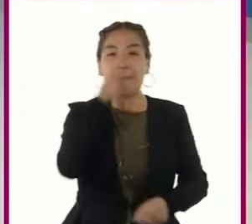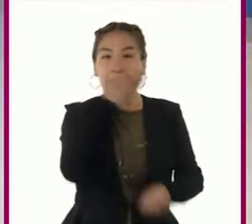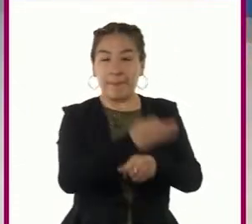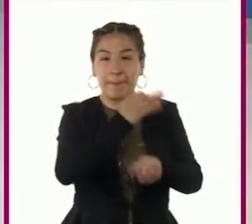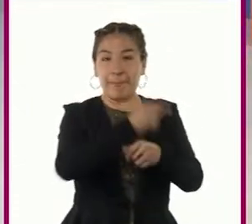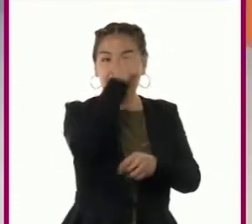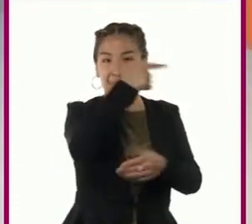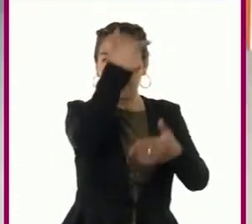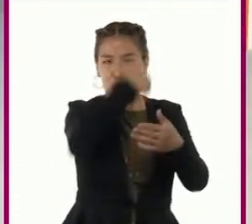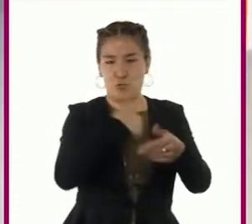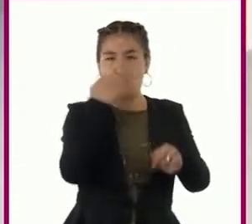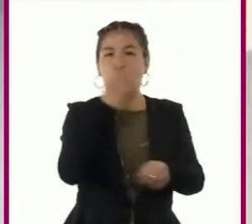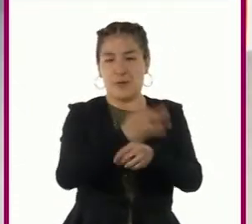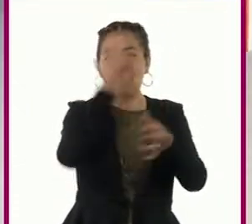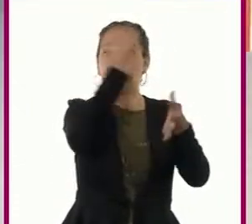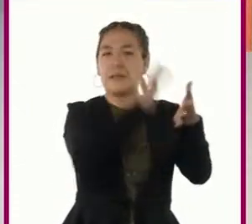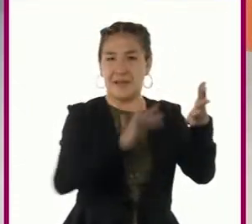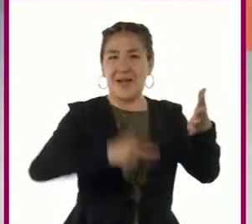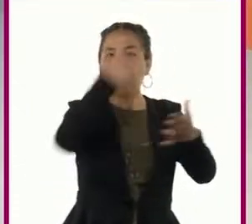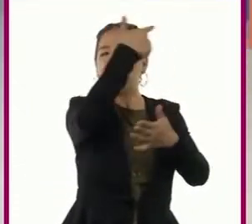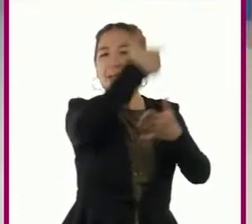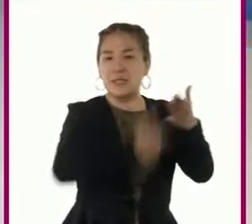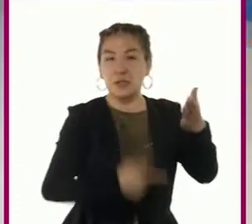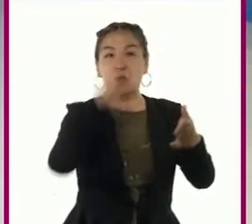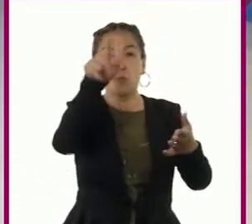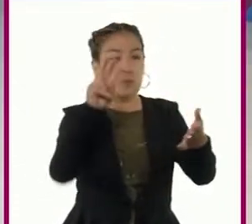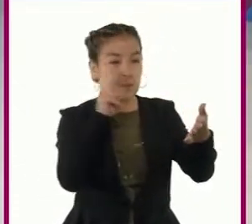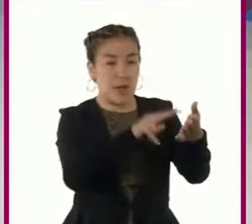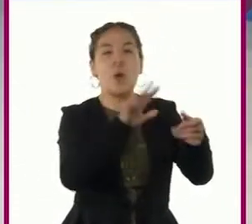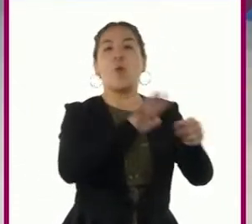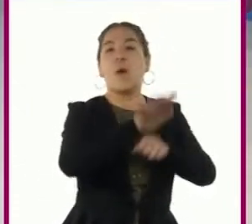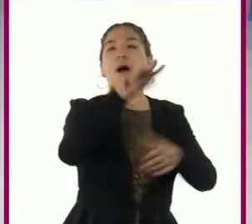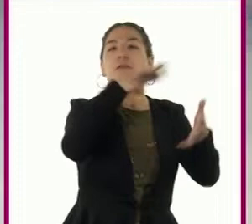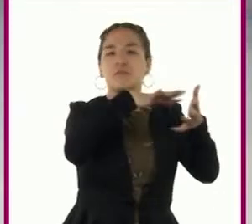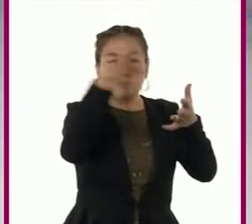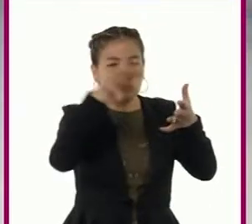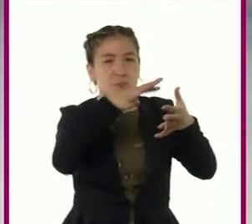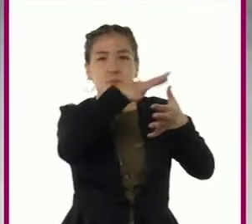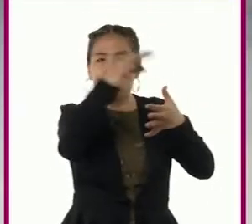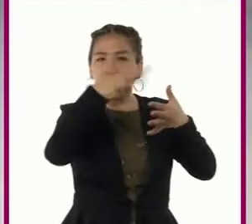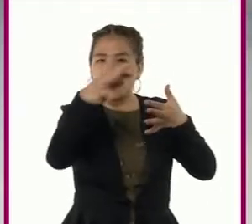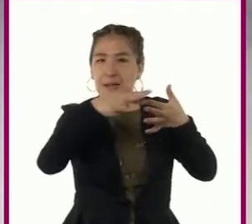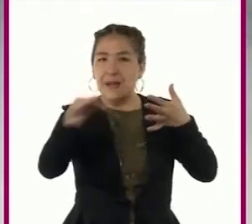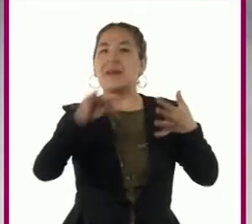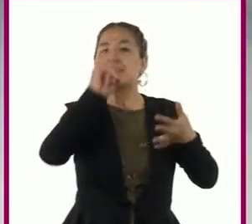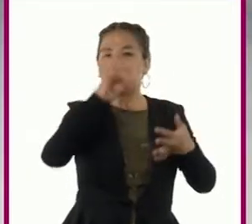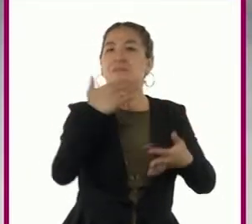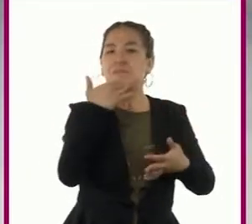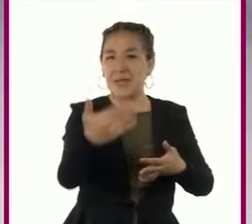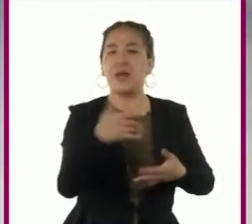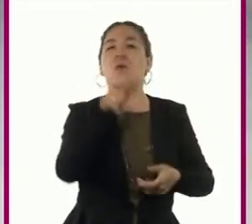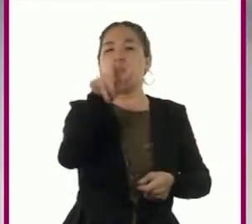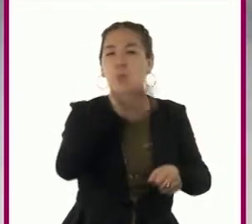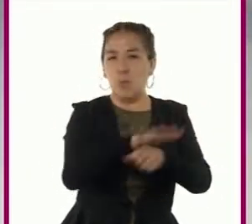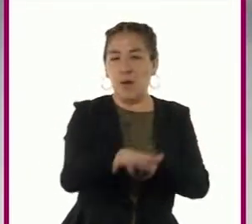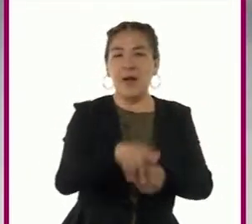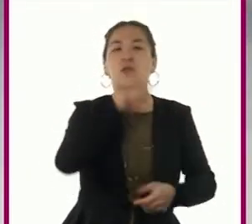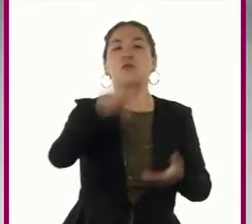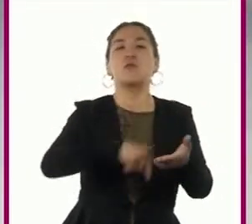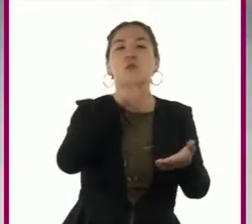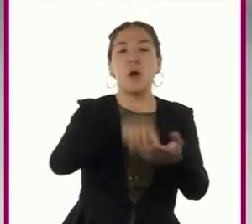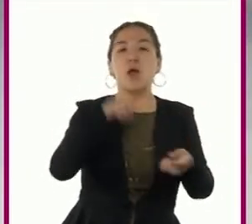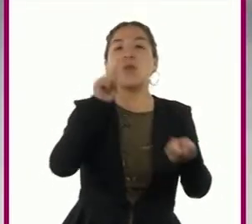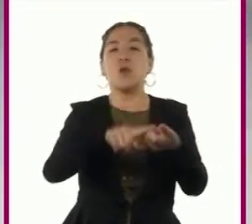leeré a continuación aquellas que consideren cumplen con las funciones anteriores. Escojan las instancias que